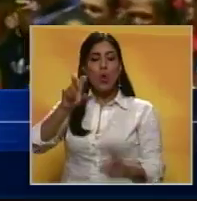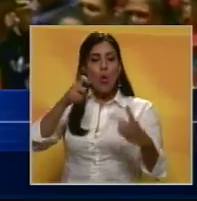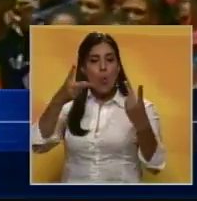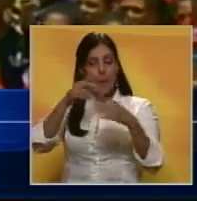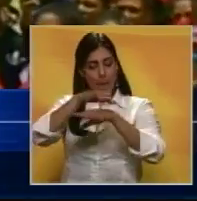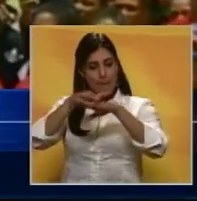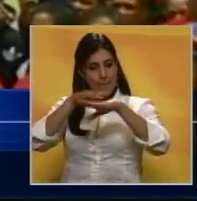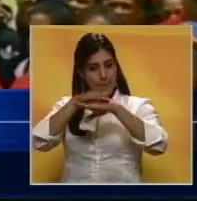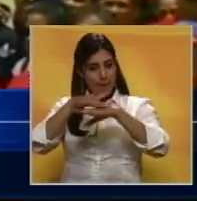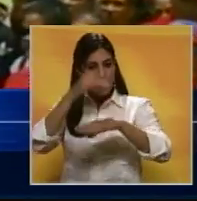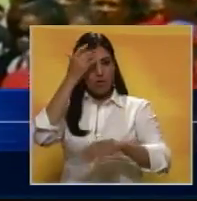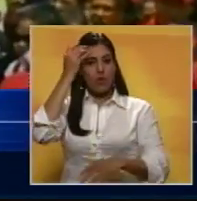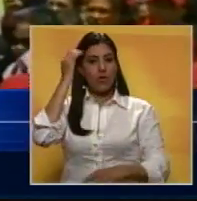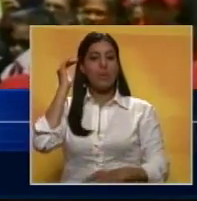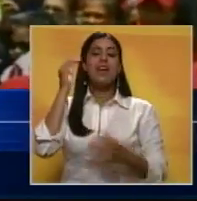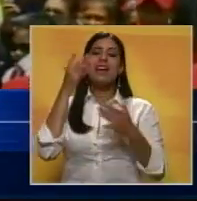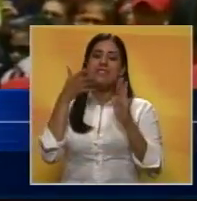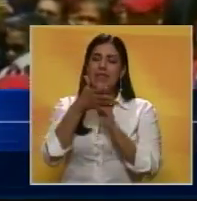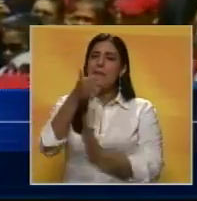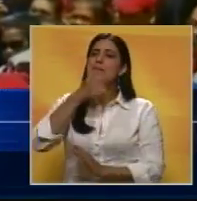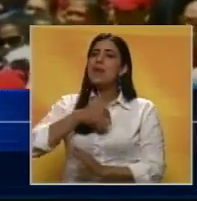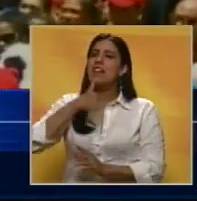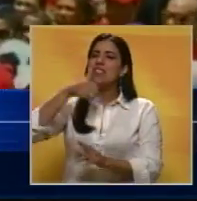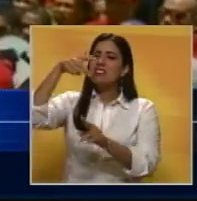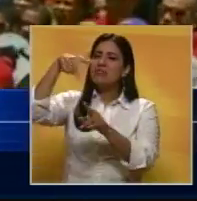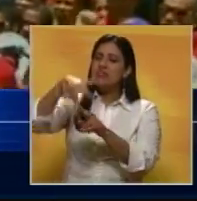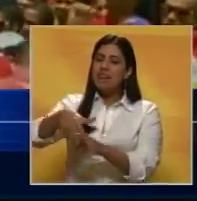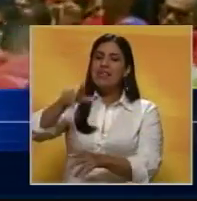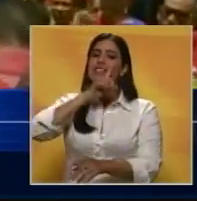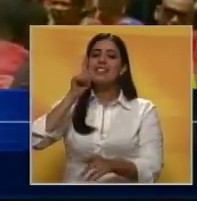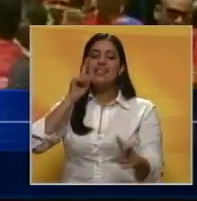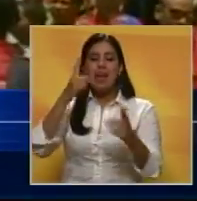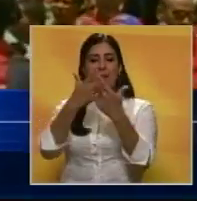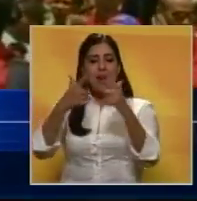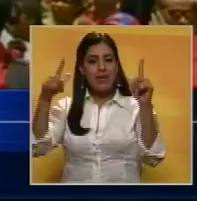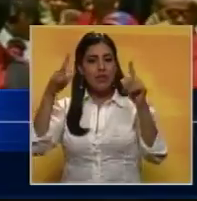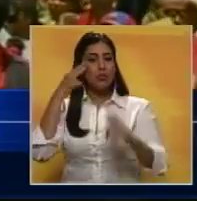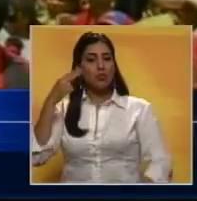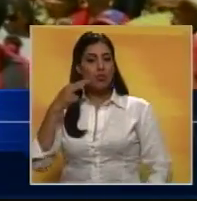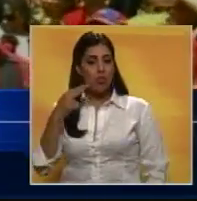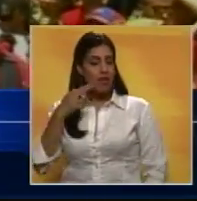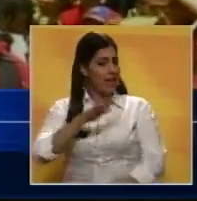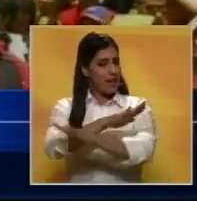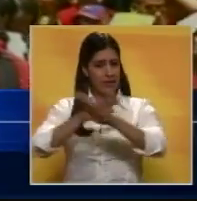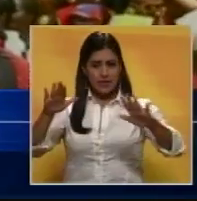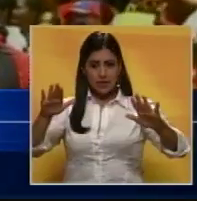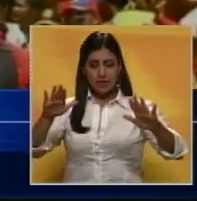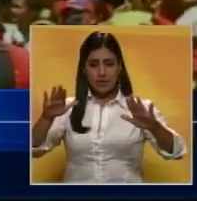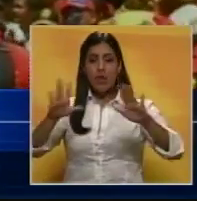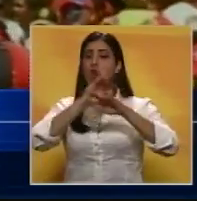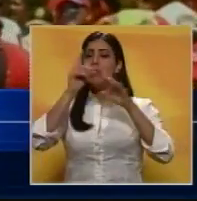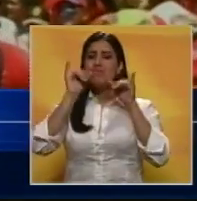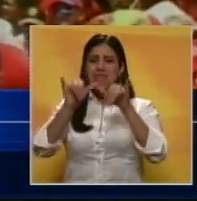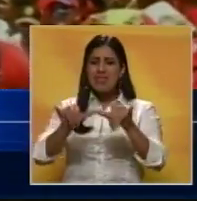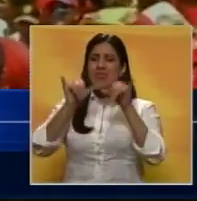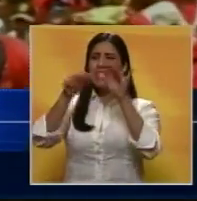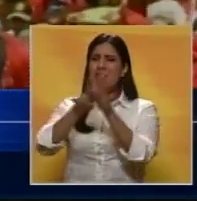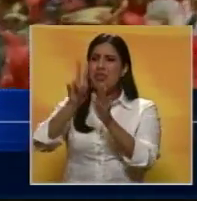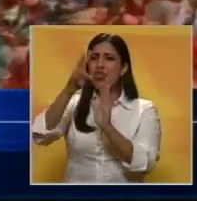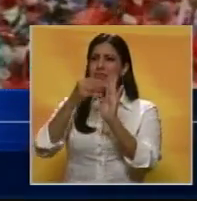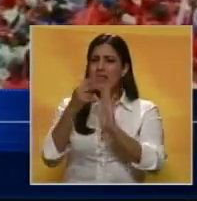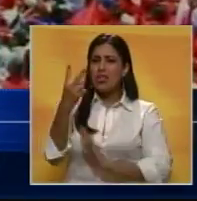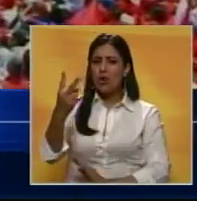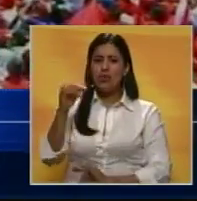nuevo perdón. Clemencia criminal la llamó el libertador. Ya basta. Son los mismos del